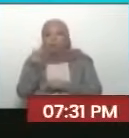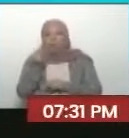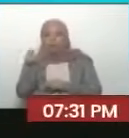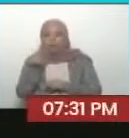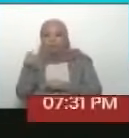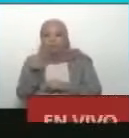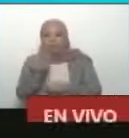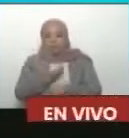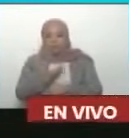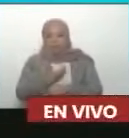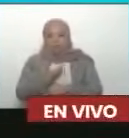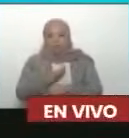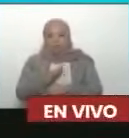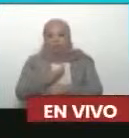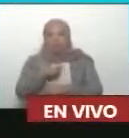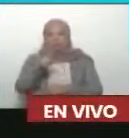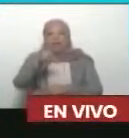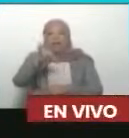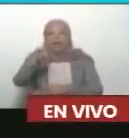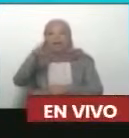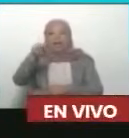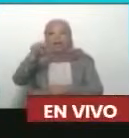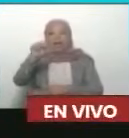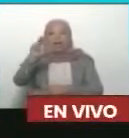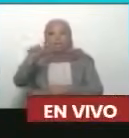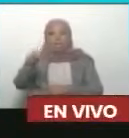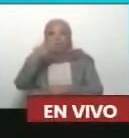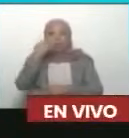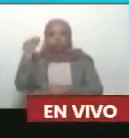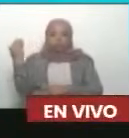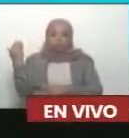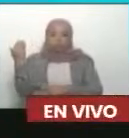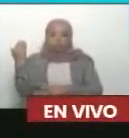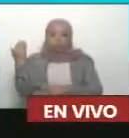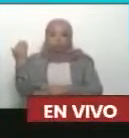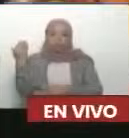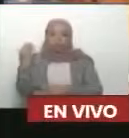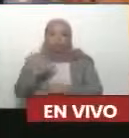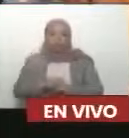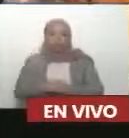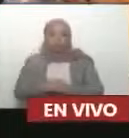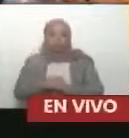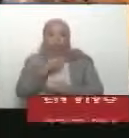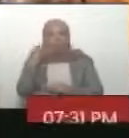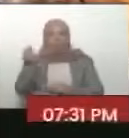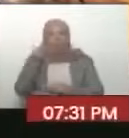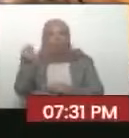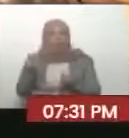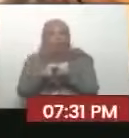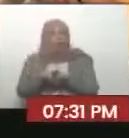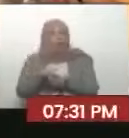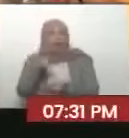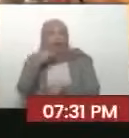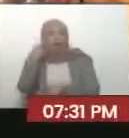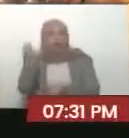Igualmente el alcalde del Limón, Mario Briceño Iragorri, Brugervi Gregorio Suárez.